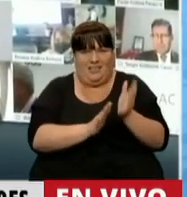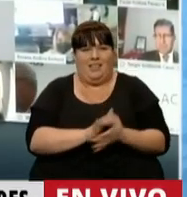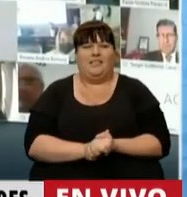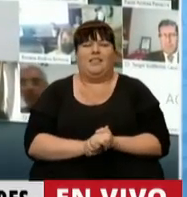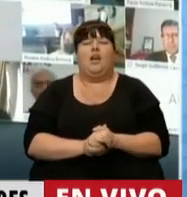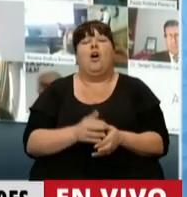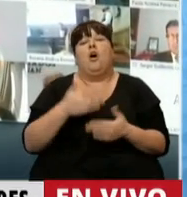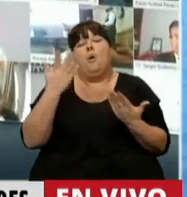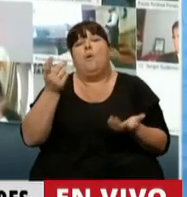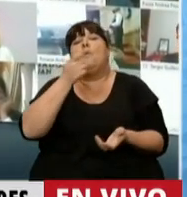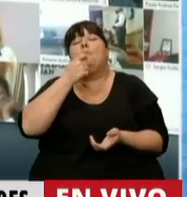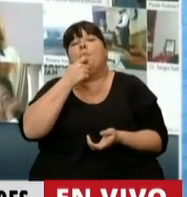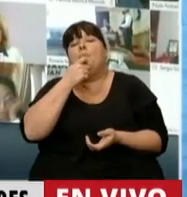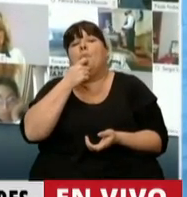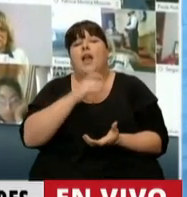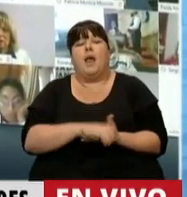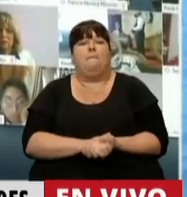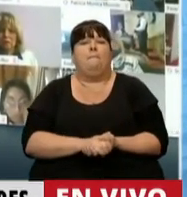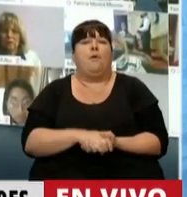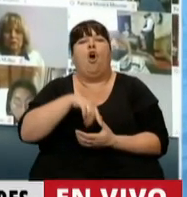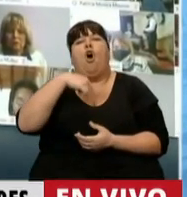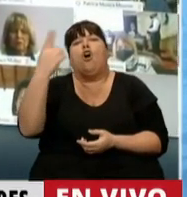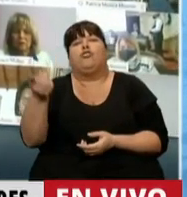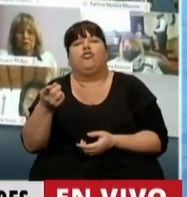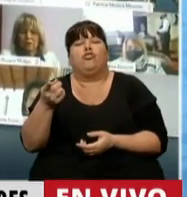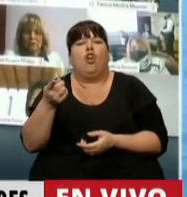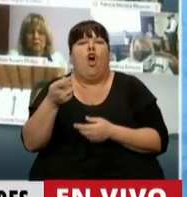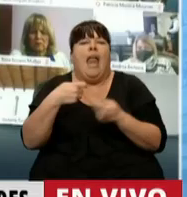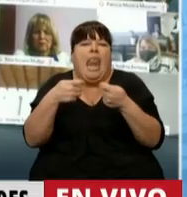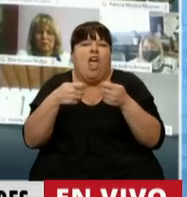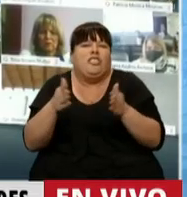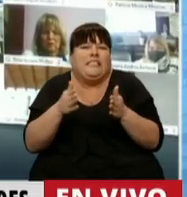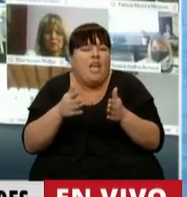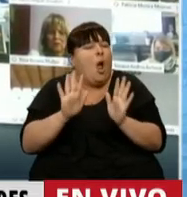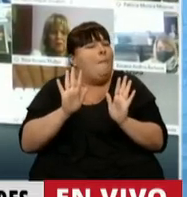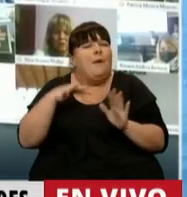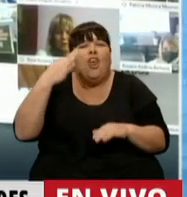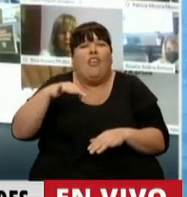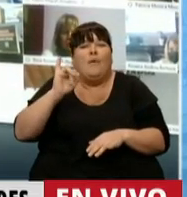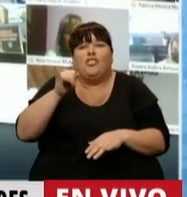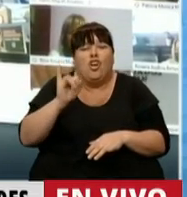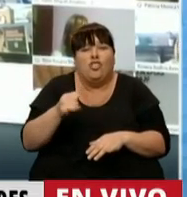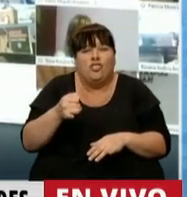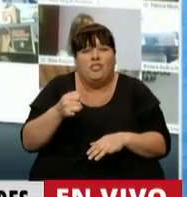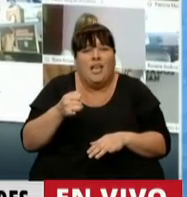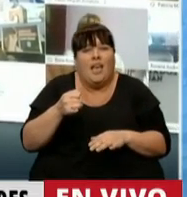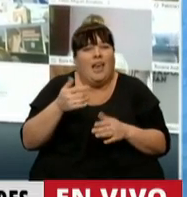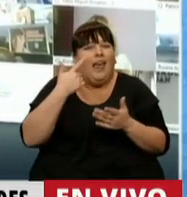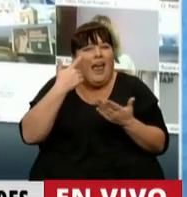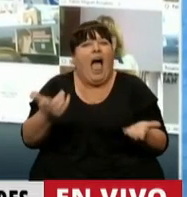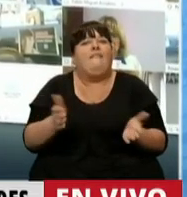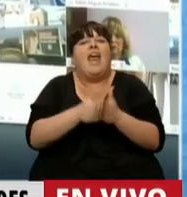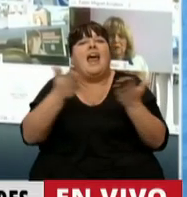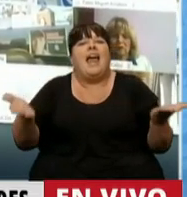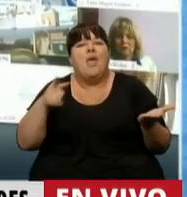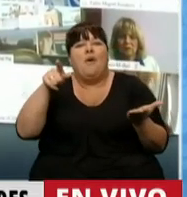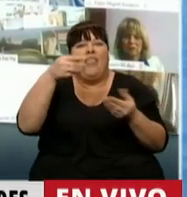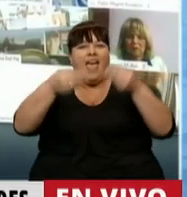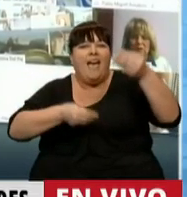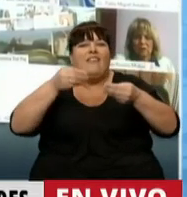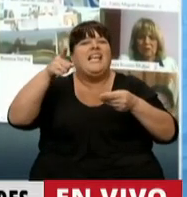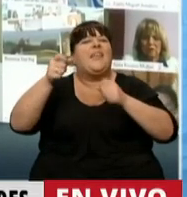por ejemplo, seguramente algún pequeño comerciante. Pero lo que hay que hacer es abrir los libros de las empresas.